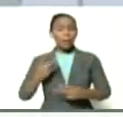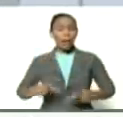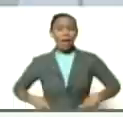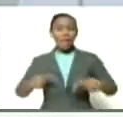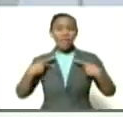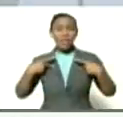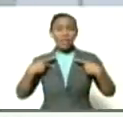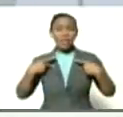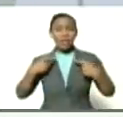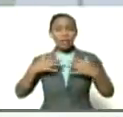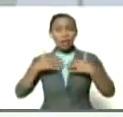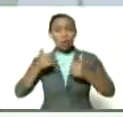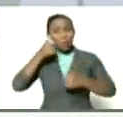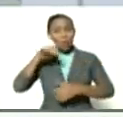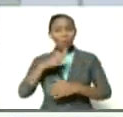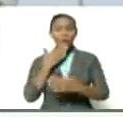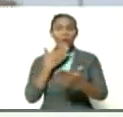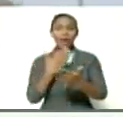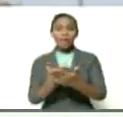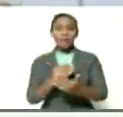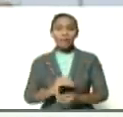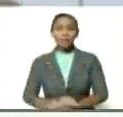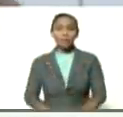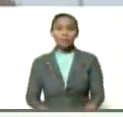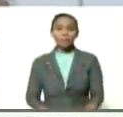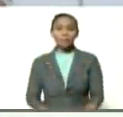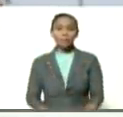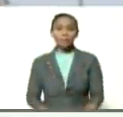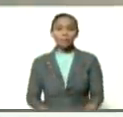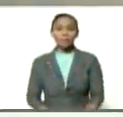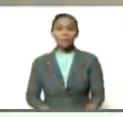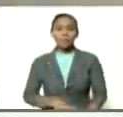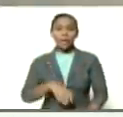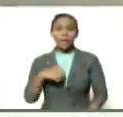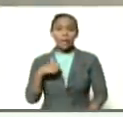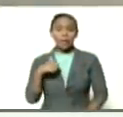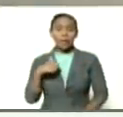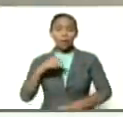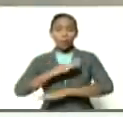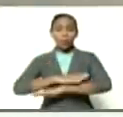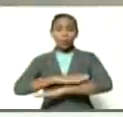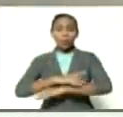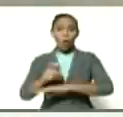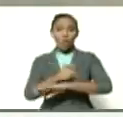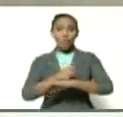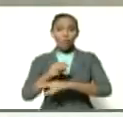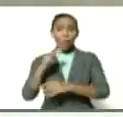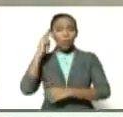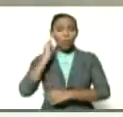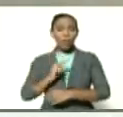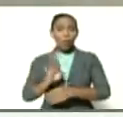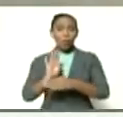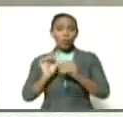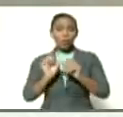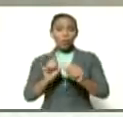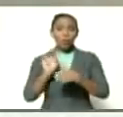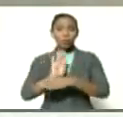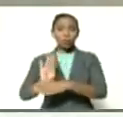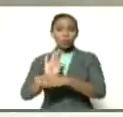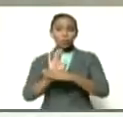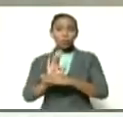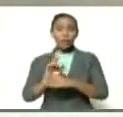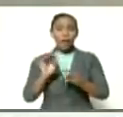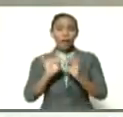salud de nuestro pueblo. Muchísimas gracias. Son las acciones del gobierno bolivariano para seguir protegiendo a la clase trabajadora